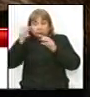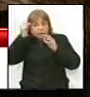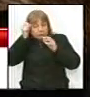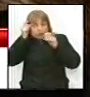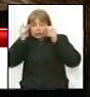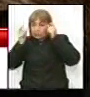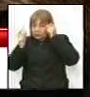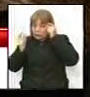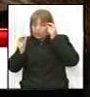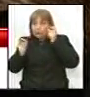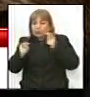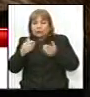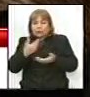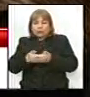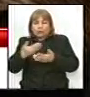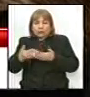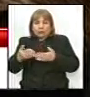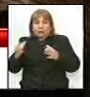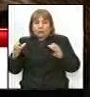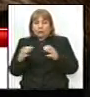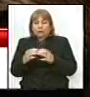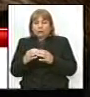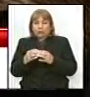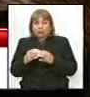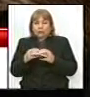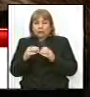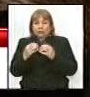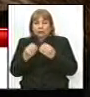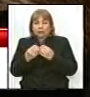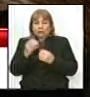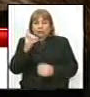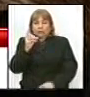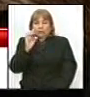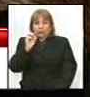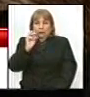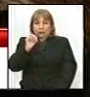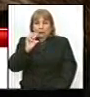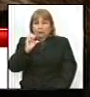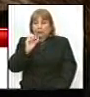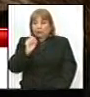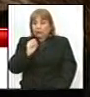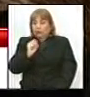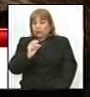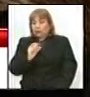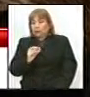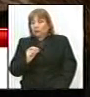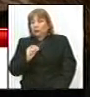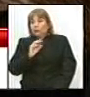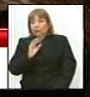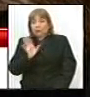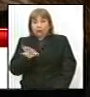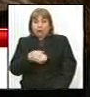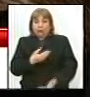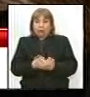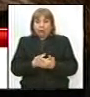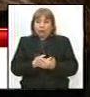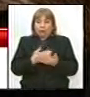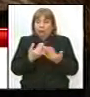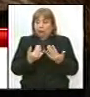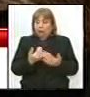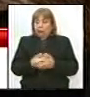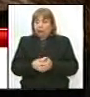y el informe que había hecho el ilustre constitucionalista domingo garcía belaunde todos coinciden que hoy día